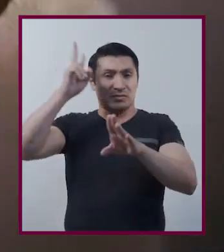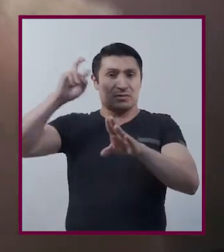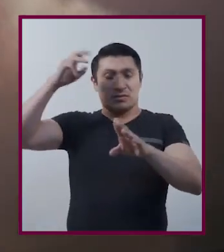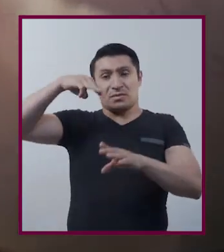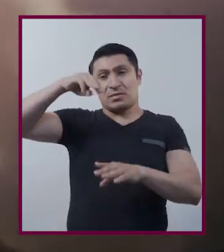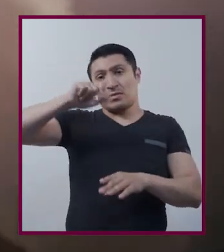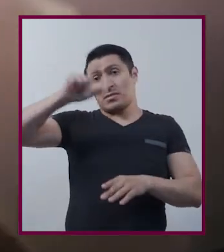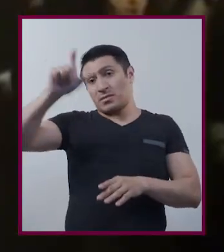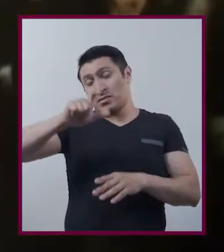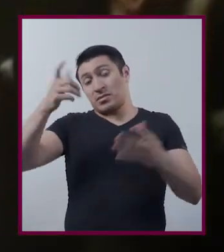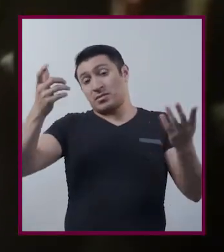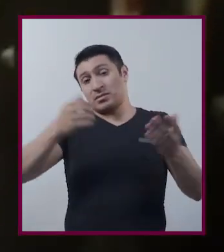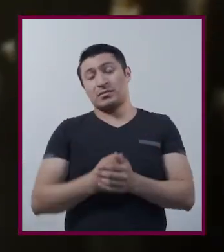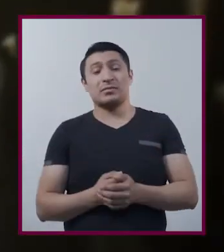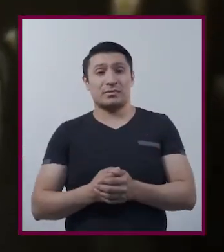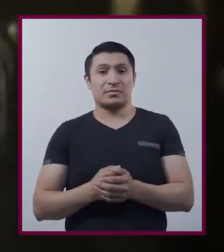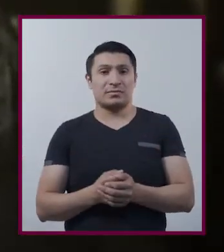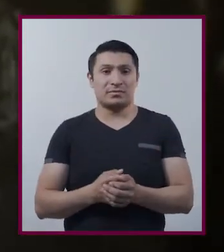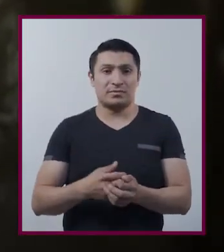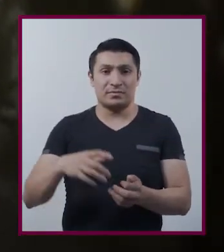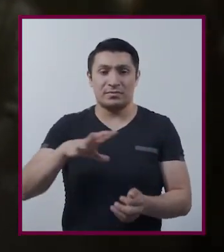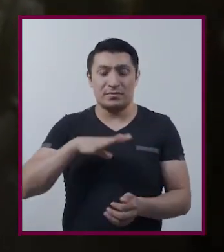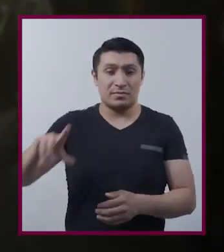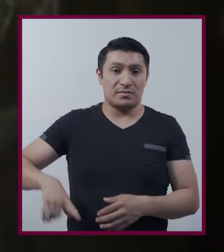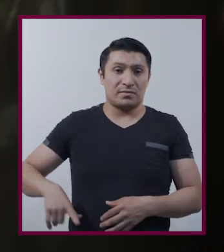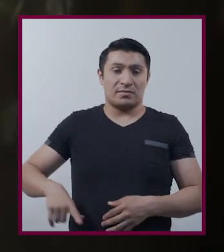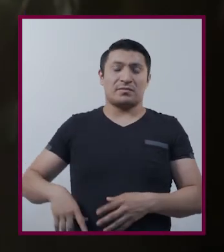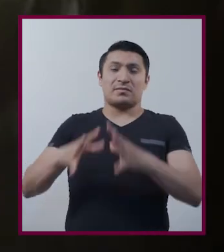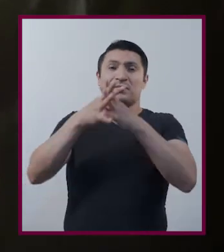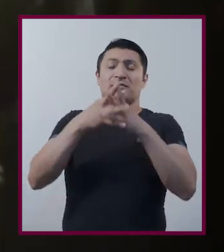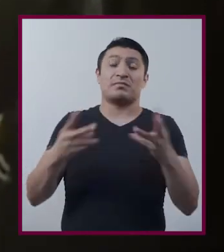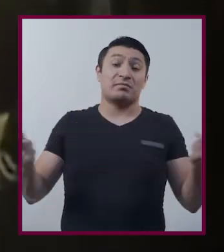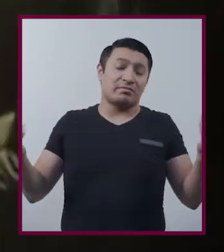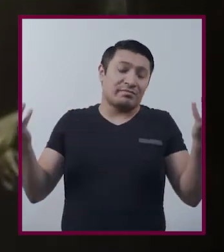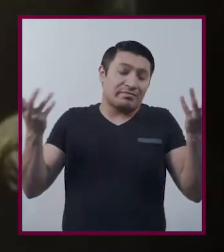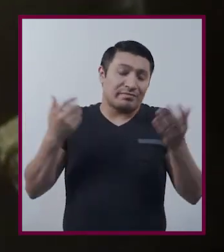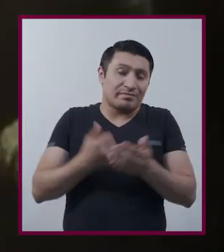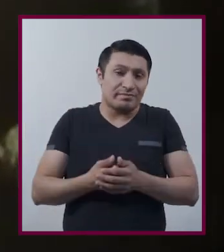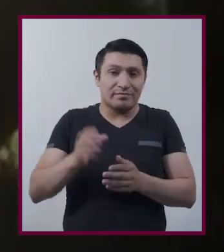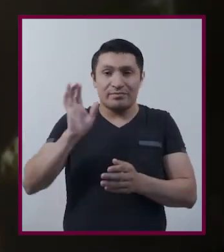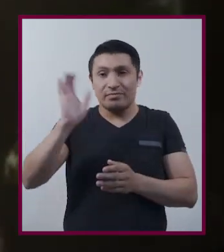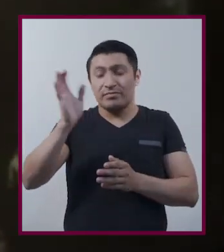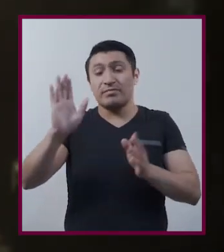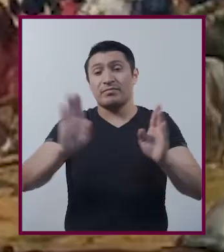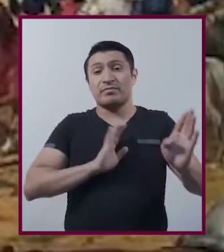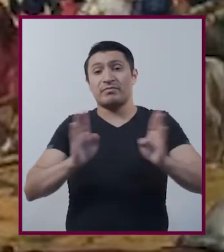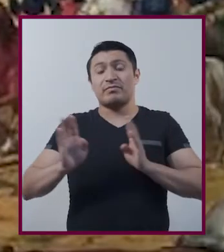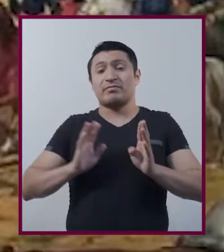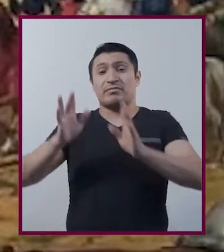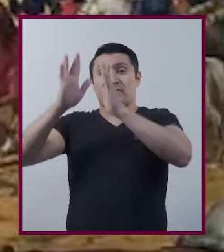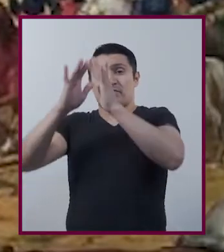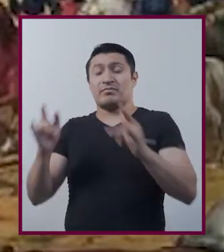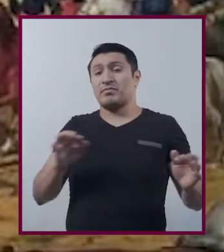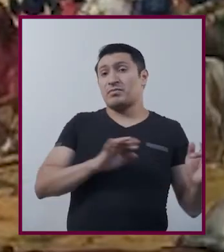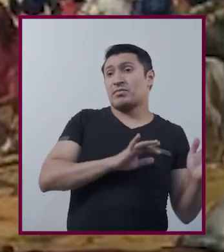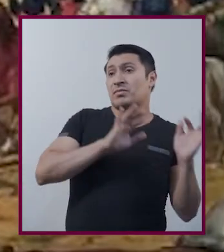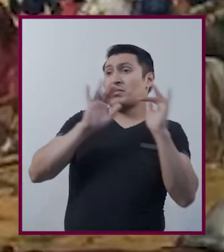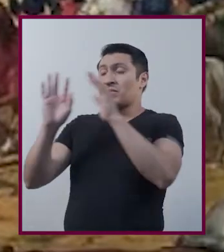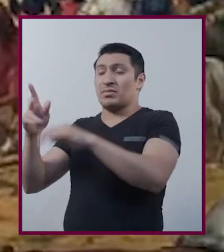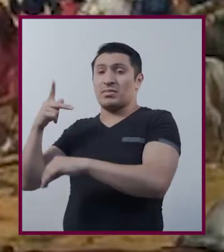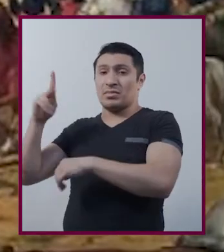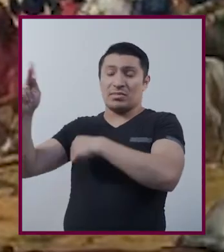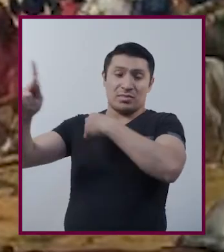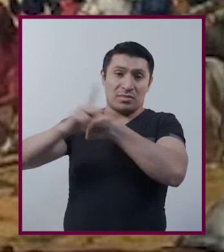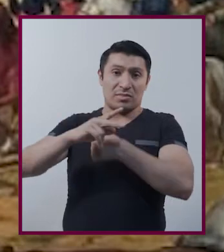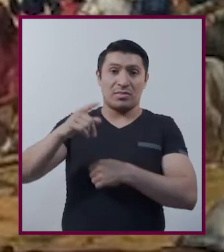decretos, como los sueños de Maximiliano y Carlota por tener un imperio, se extinguirían conforme el ejército francés se marchaba